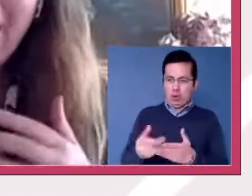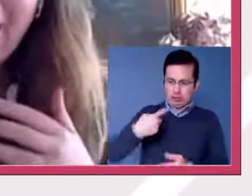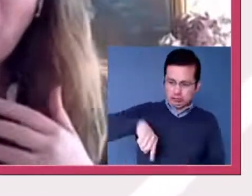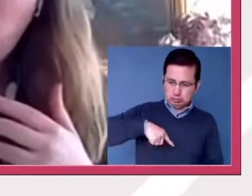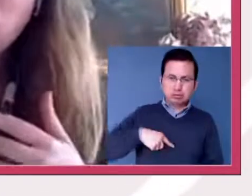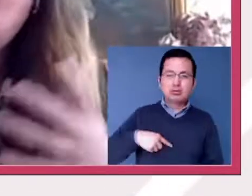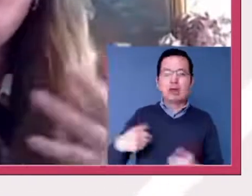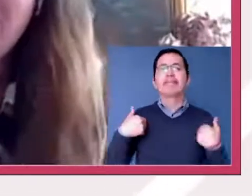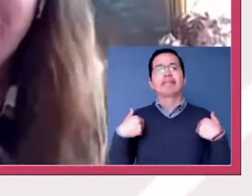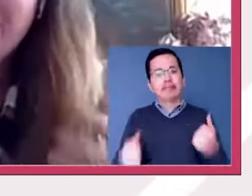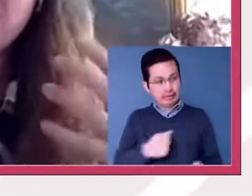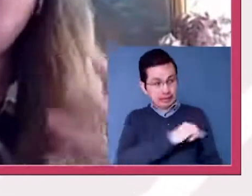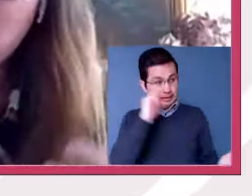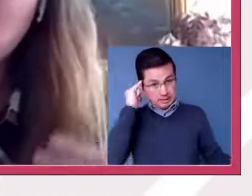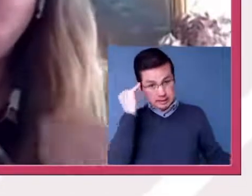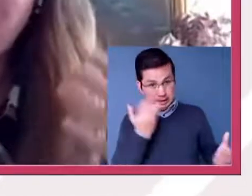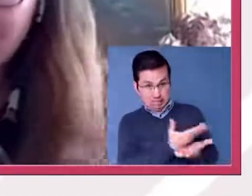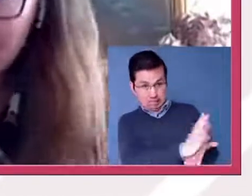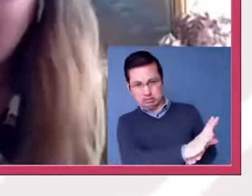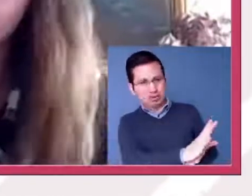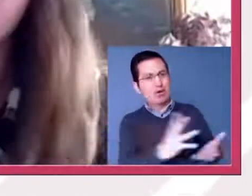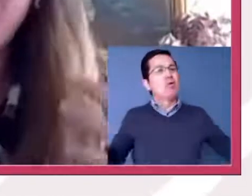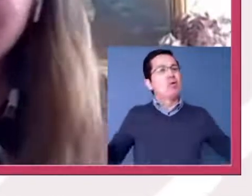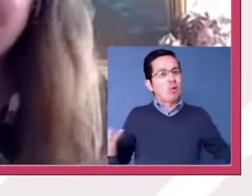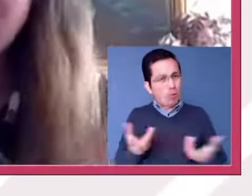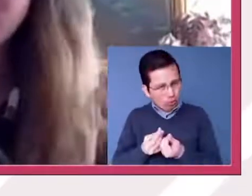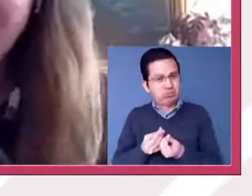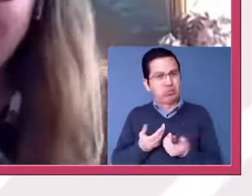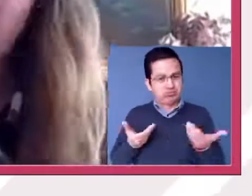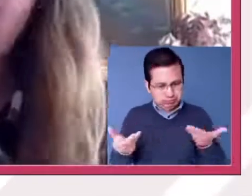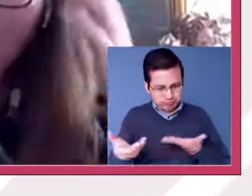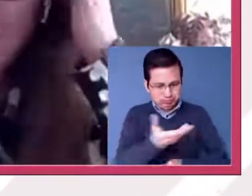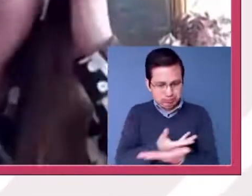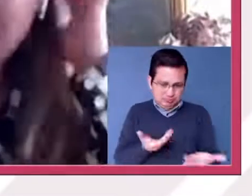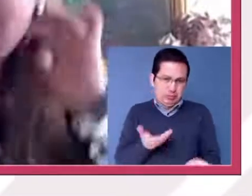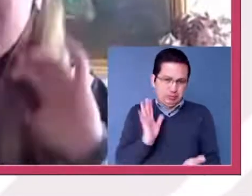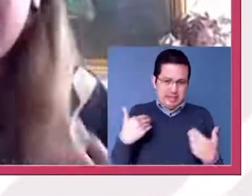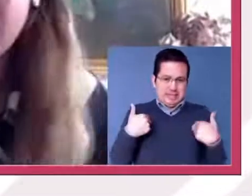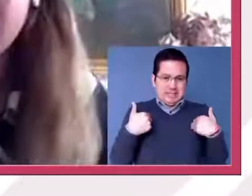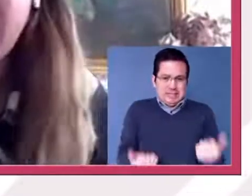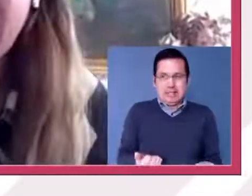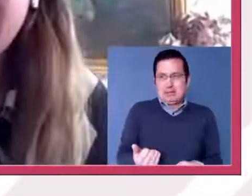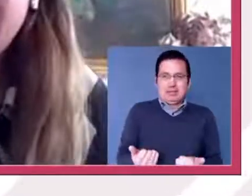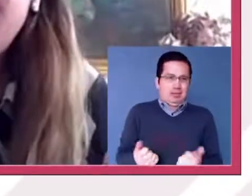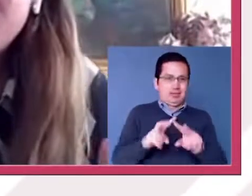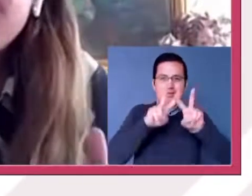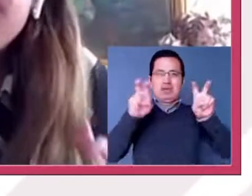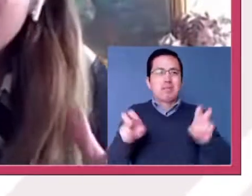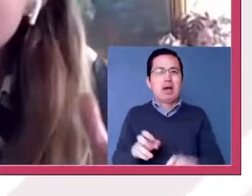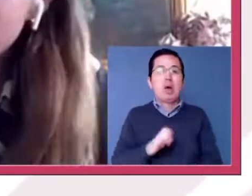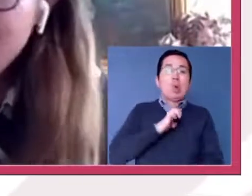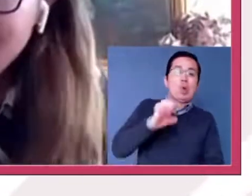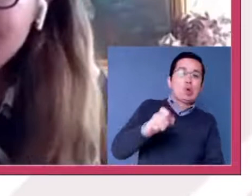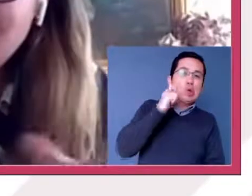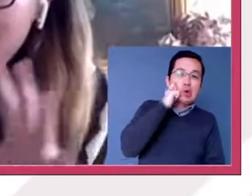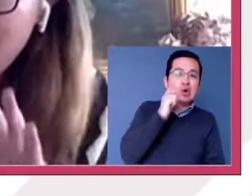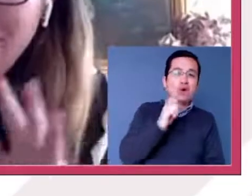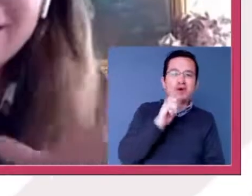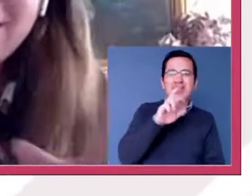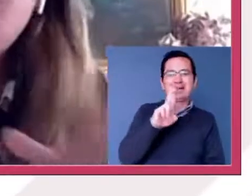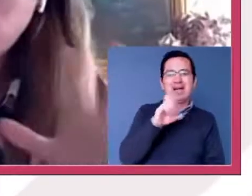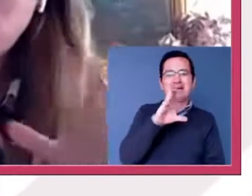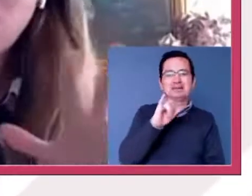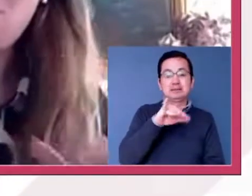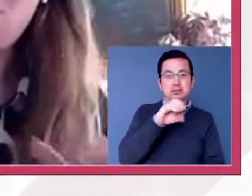colocar como sociedad el discurso del racismo más allá de un tema de pertenencia étnica. No sé si va